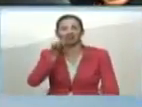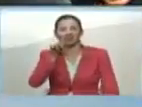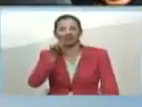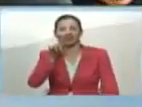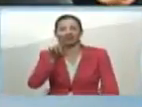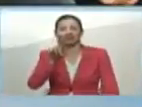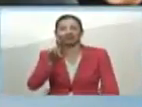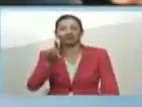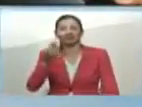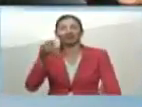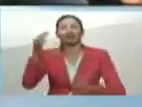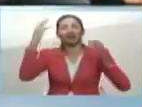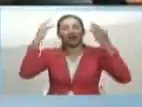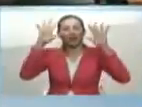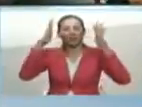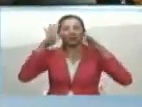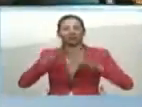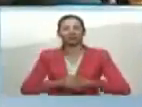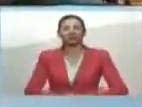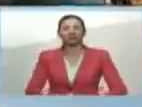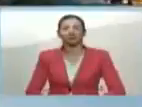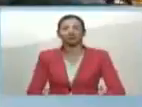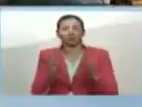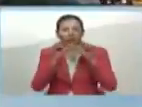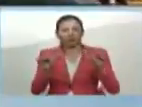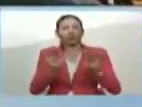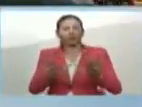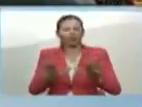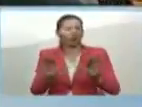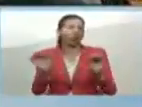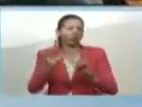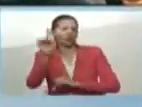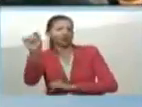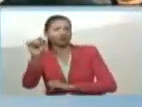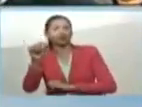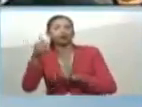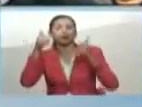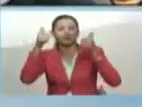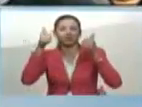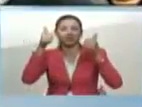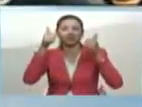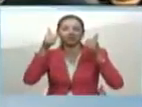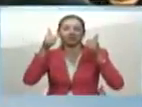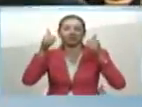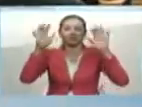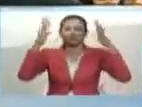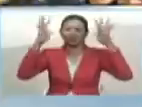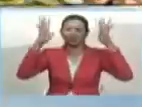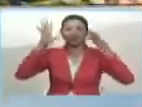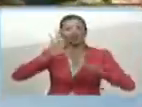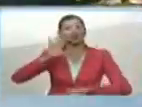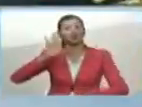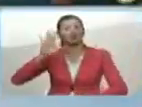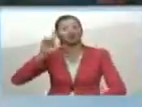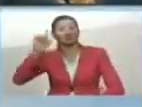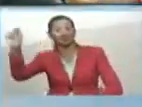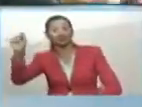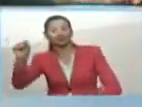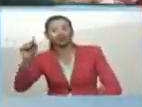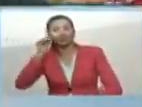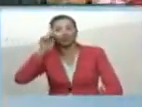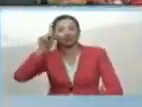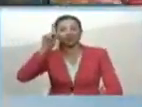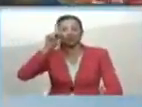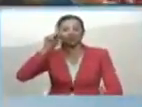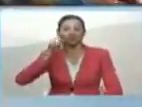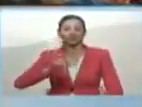un aplauso. ¿O tú te quedas un rato más? Bueno, está bien. Vamos a despedir con un fuerte aplauso al profesor